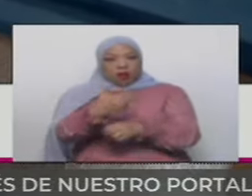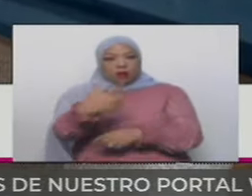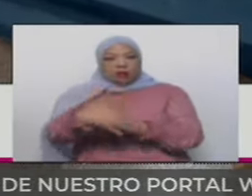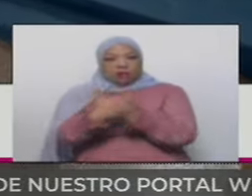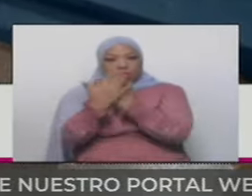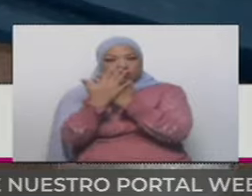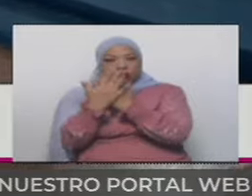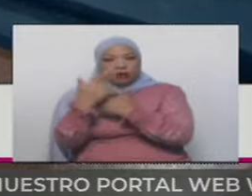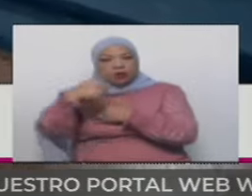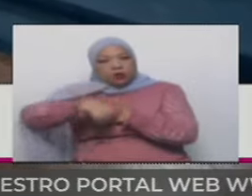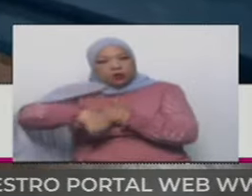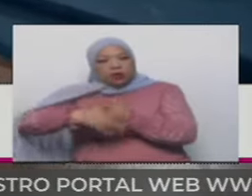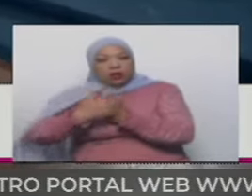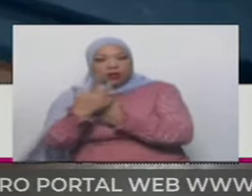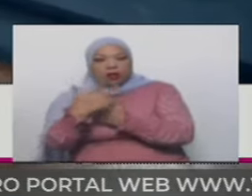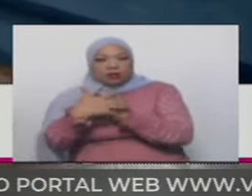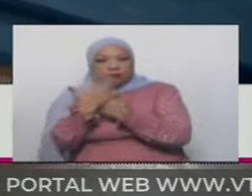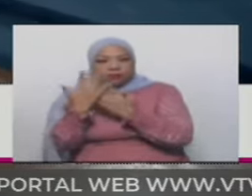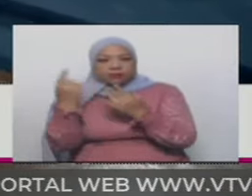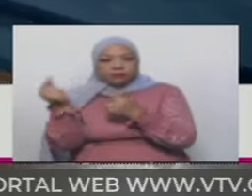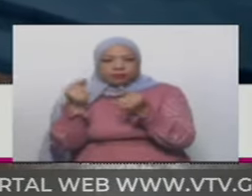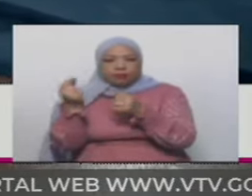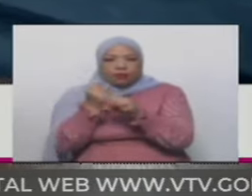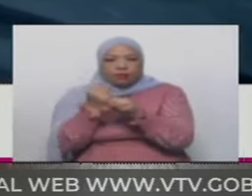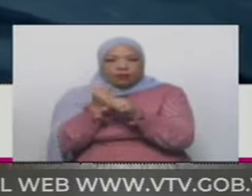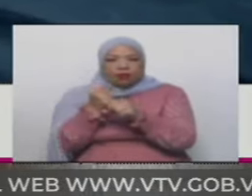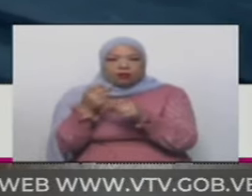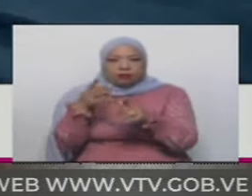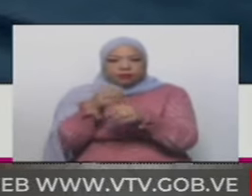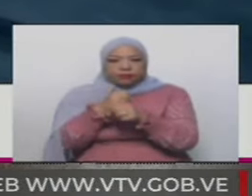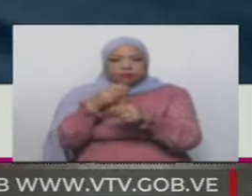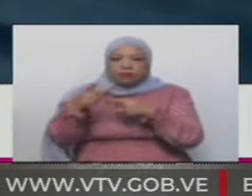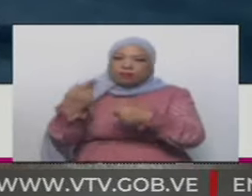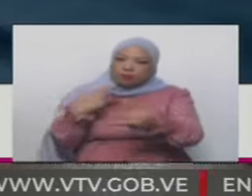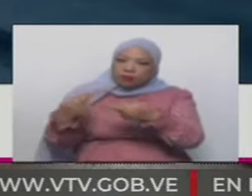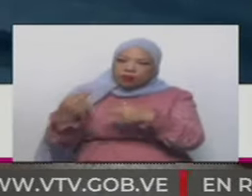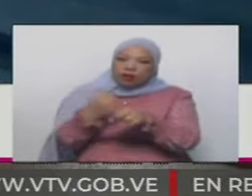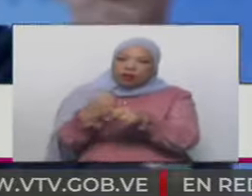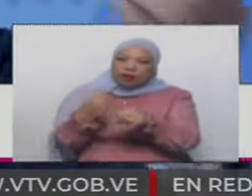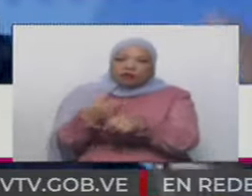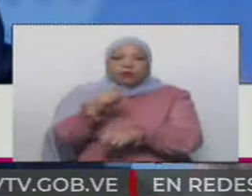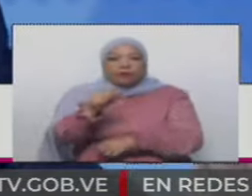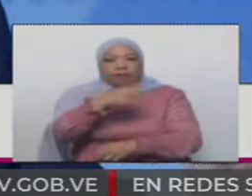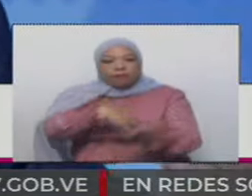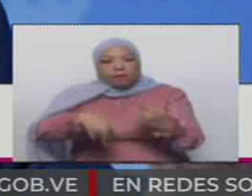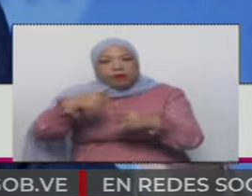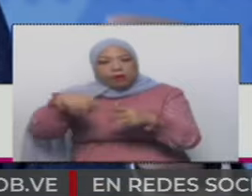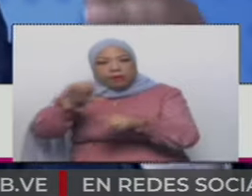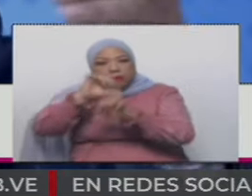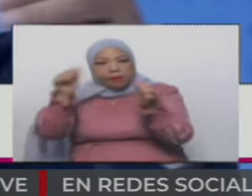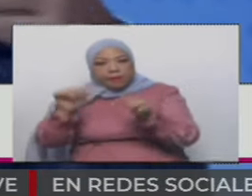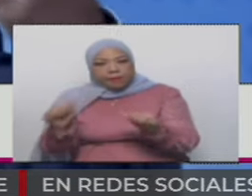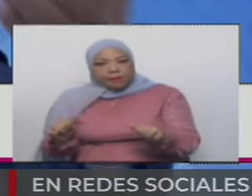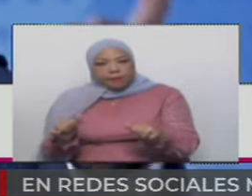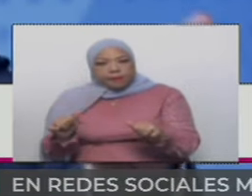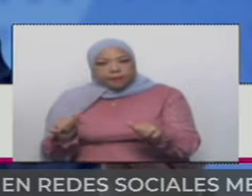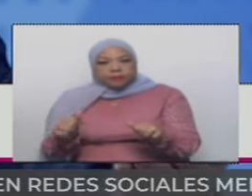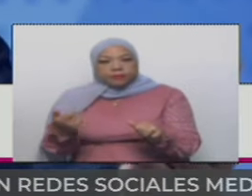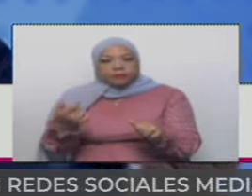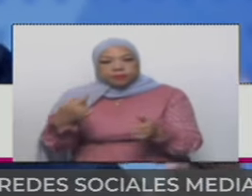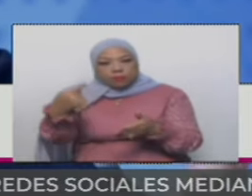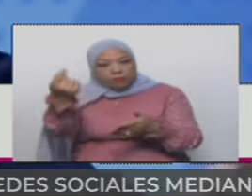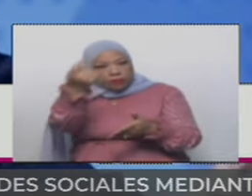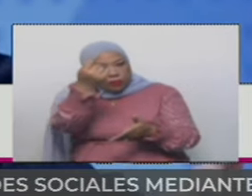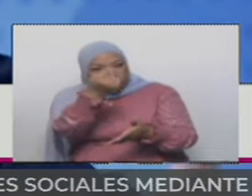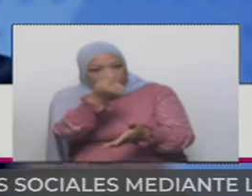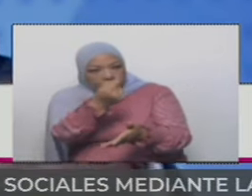mañana de hoy, perdón. Este, presidente, fue una combinación, no solamente desde el punto de vista de las distintas artes, porque las artes plásticas tienen